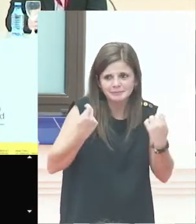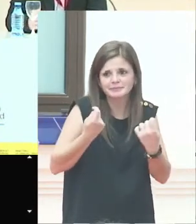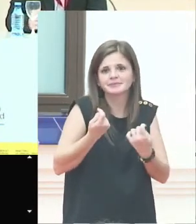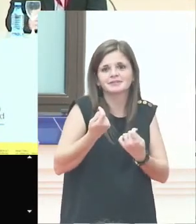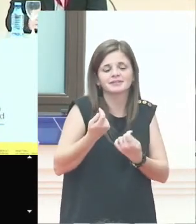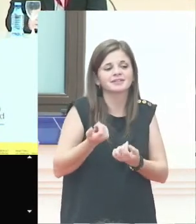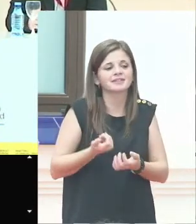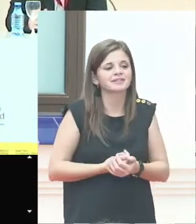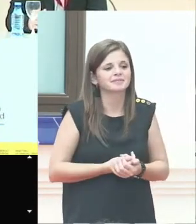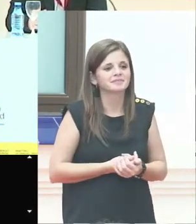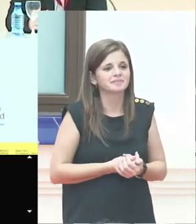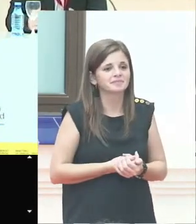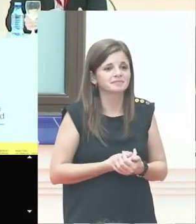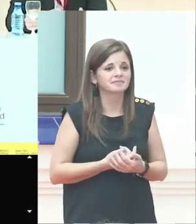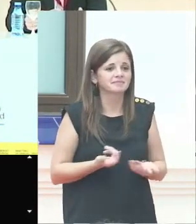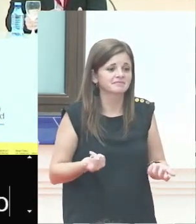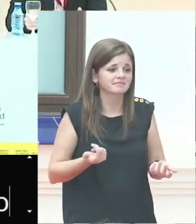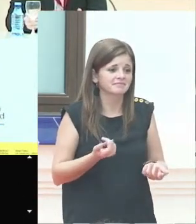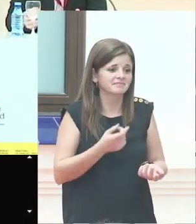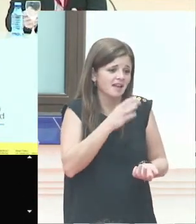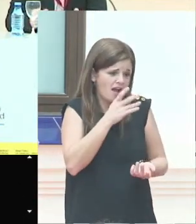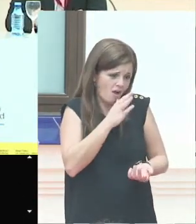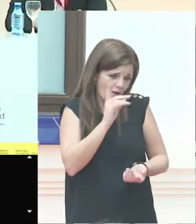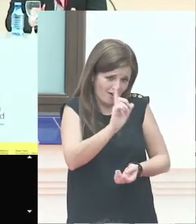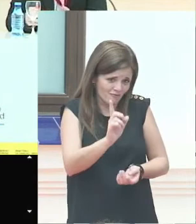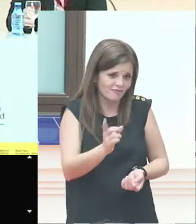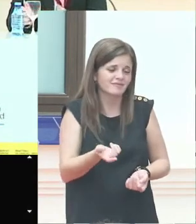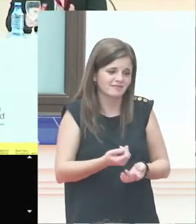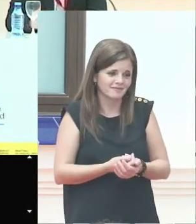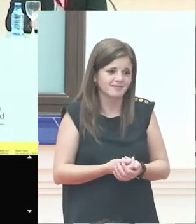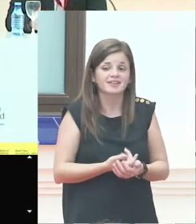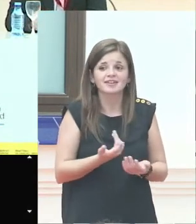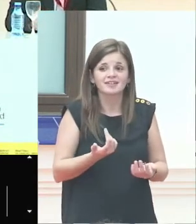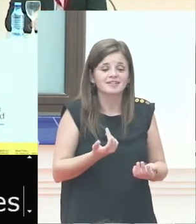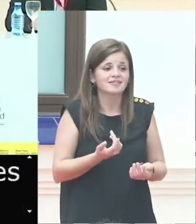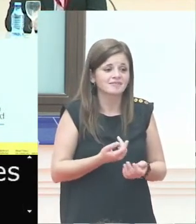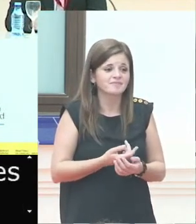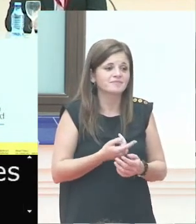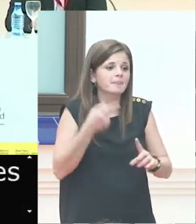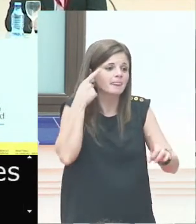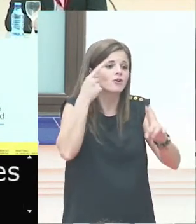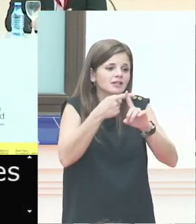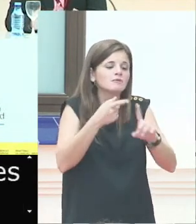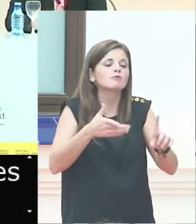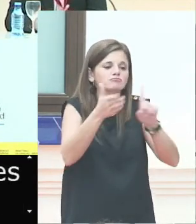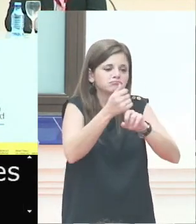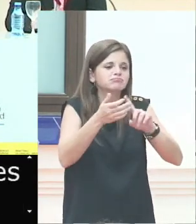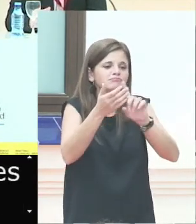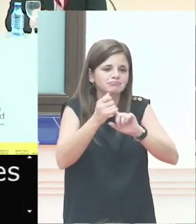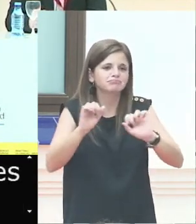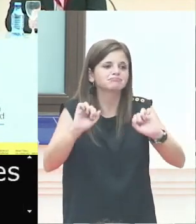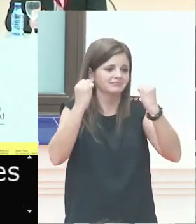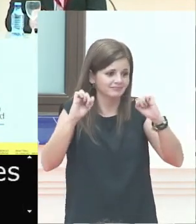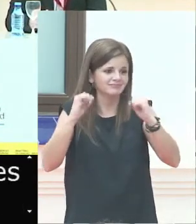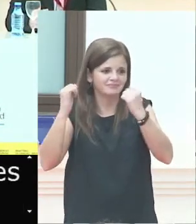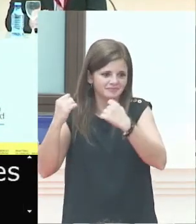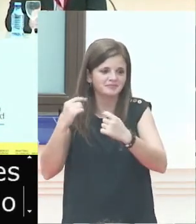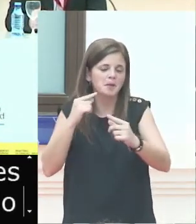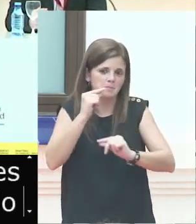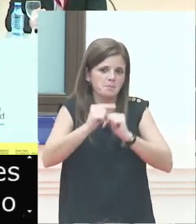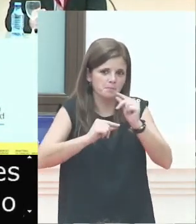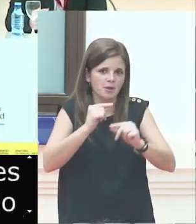previas, también teníamos ciertos inconvenientes, como la pérdida de datos, como al final las caídas de los sistemas.